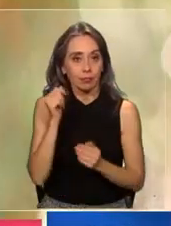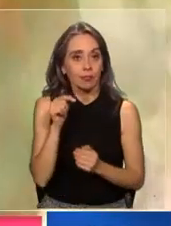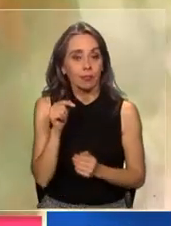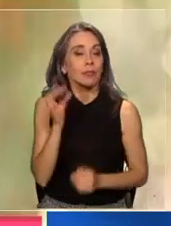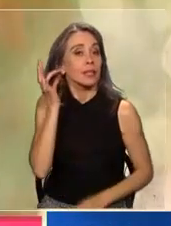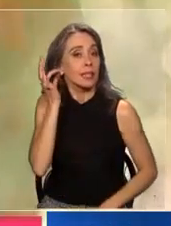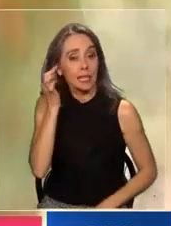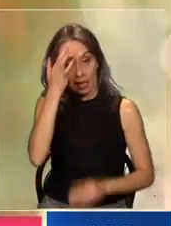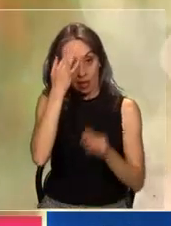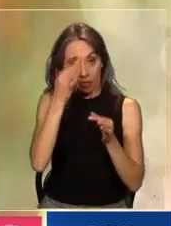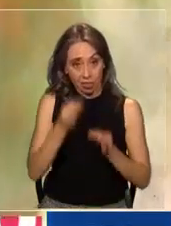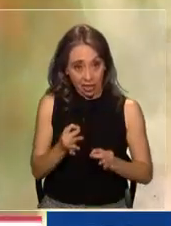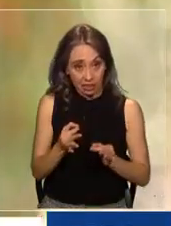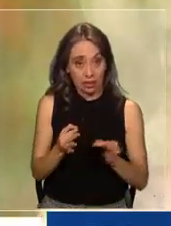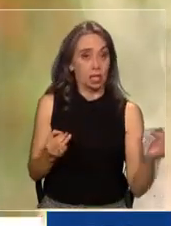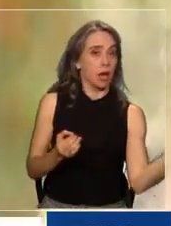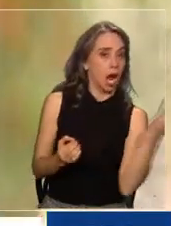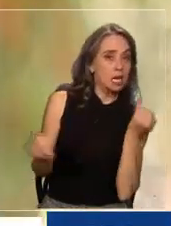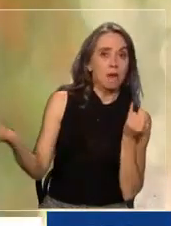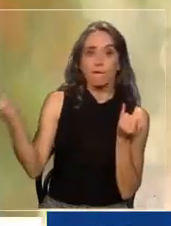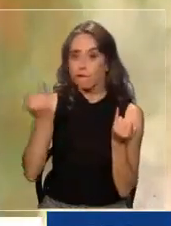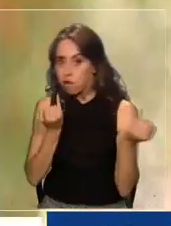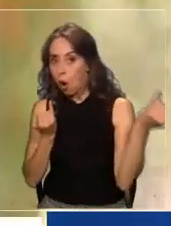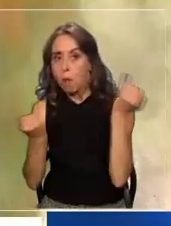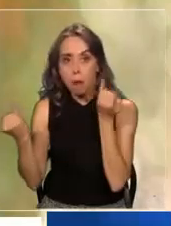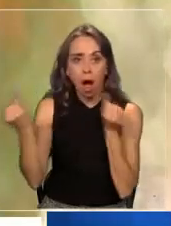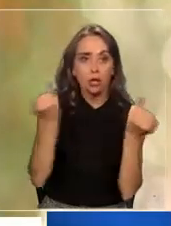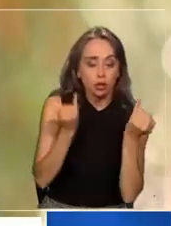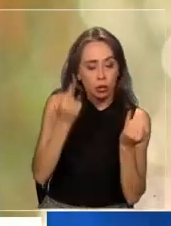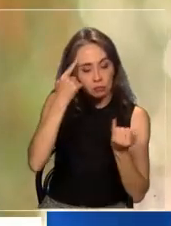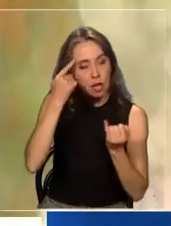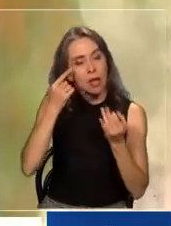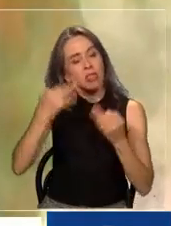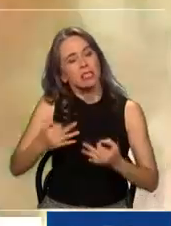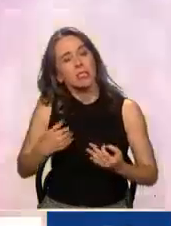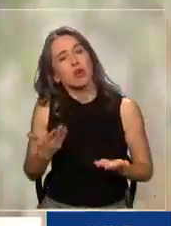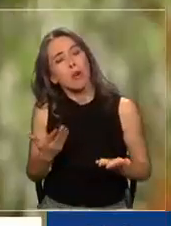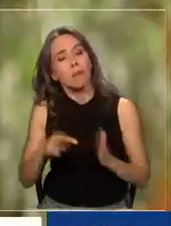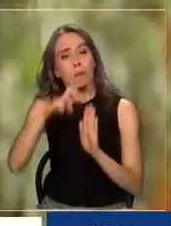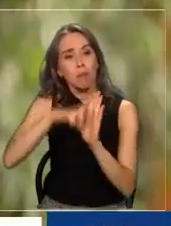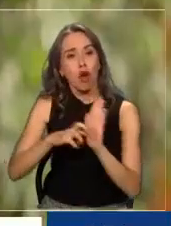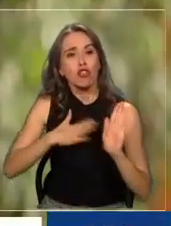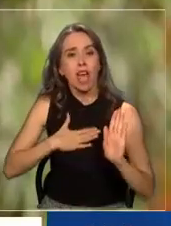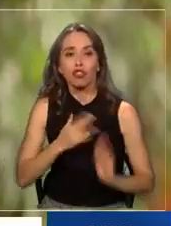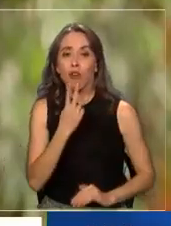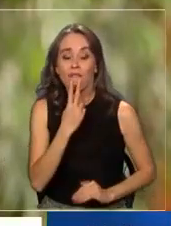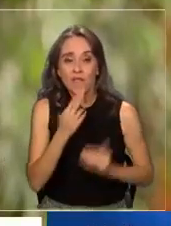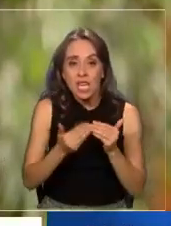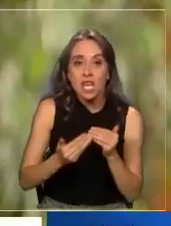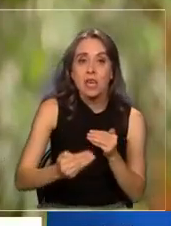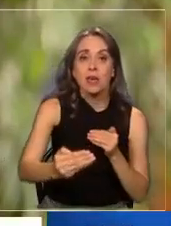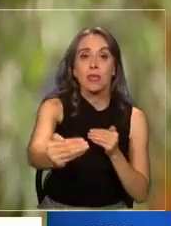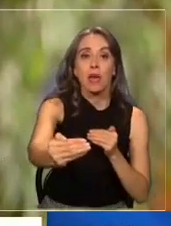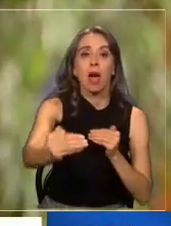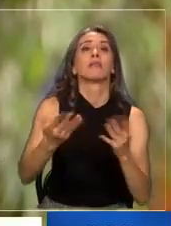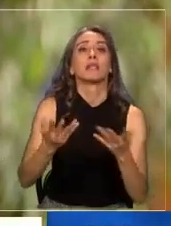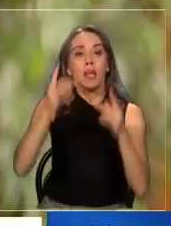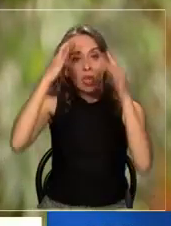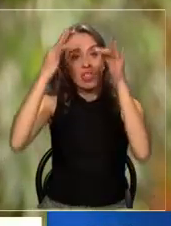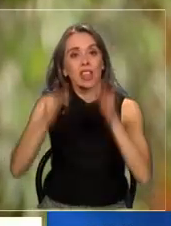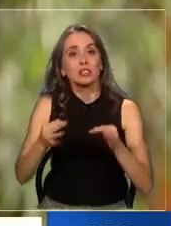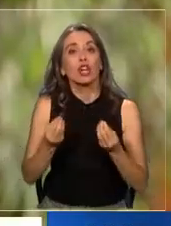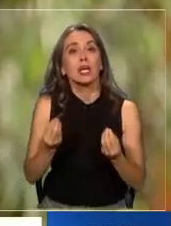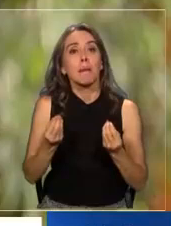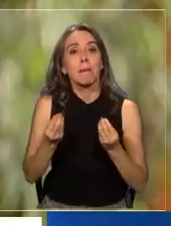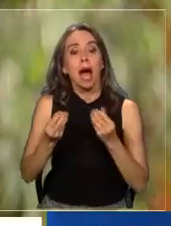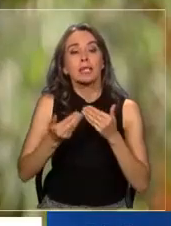Cuando uno decide con información, cuando uno decide sobre el proyecto de vida, entonces está tomando decisiones que tienen que ver con lo que me va a